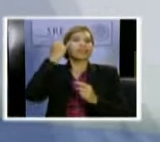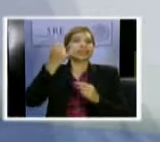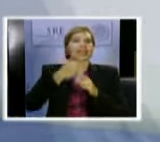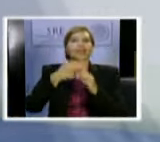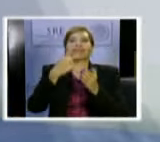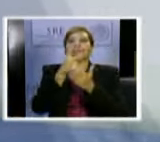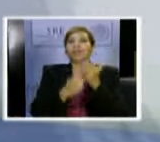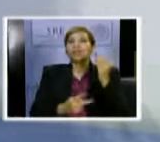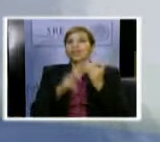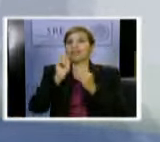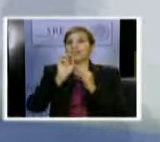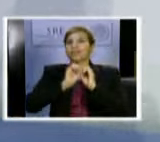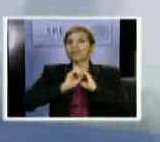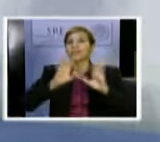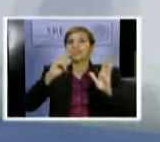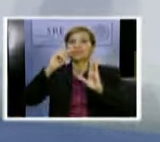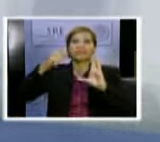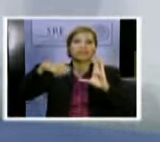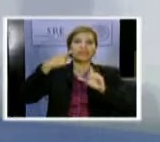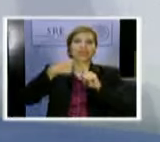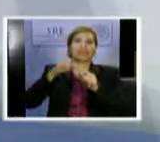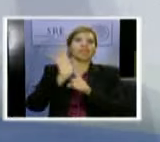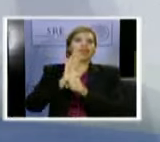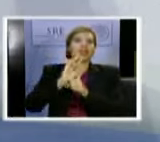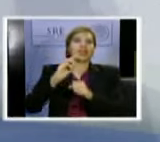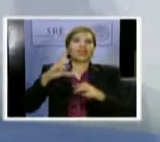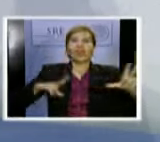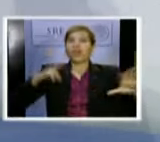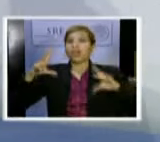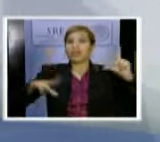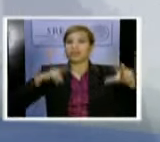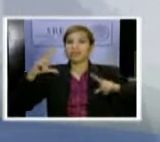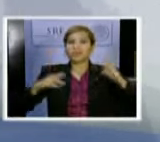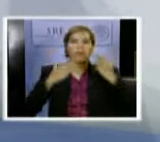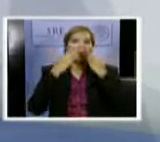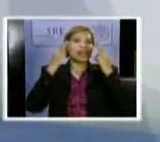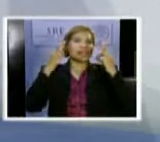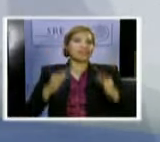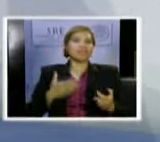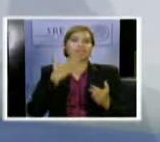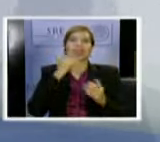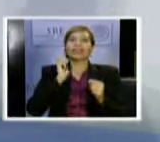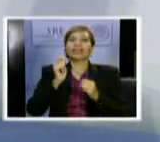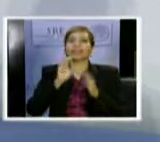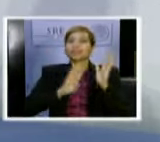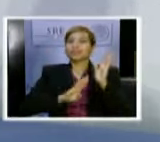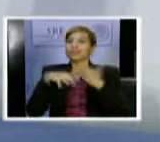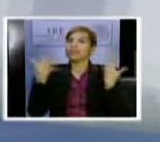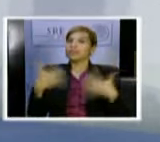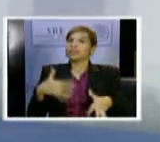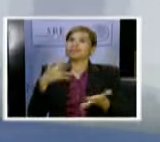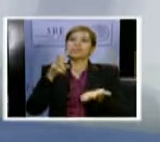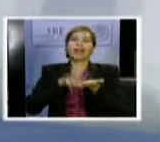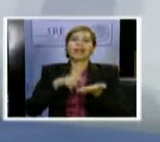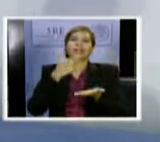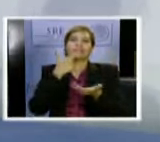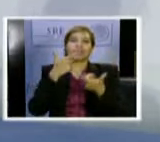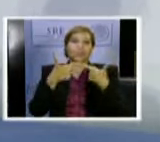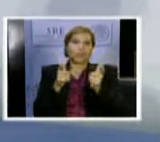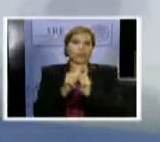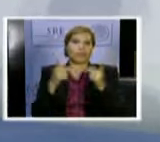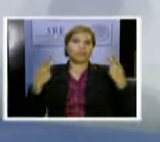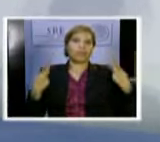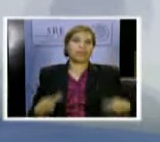de la televisión y en las películas de Hollywood, que no hacen justicia a la potencia extraordinaria de este grupo